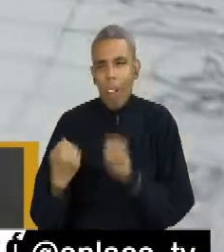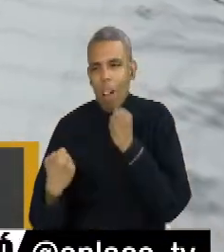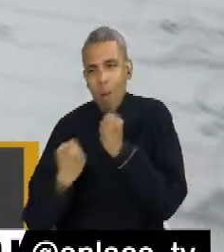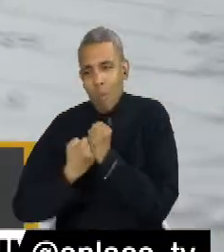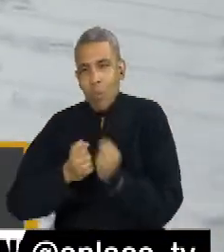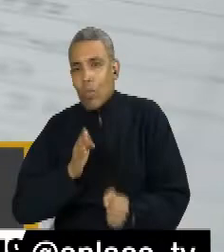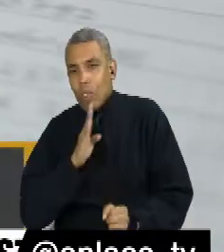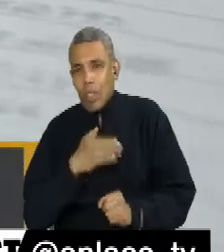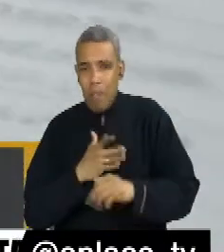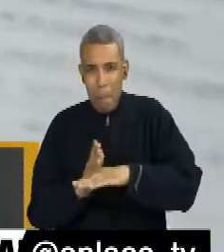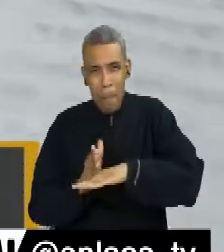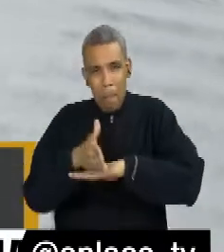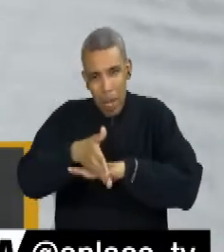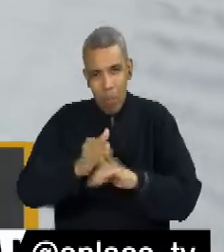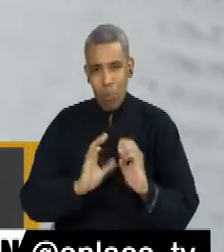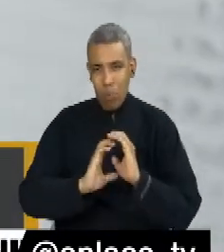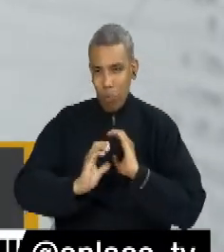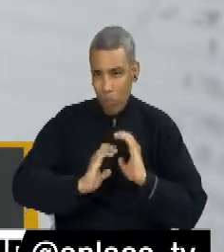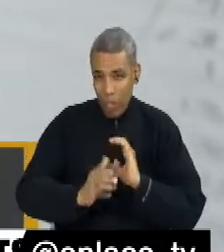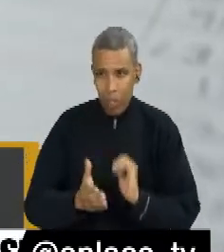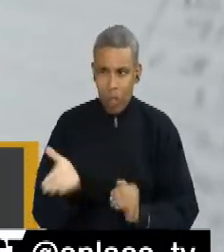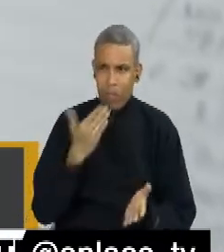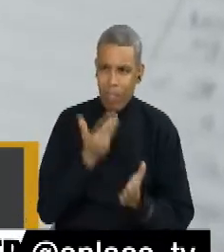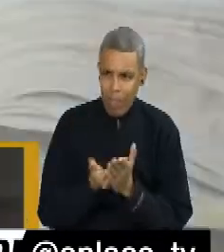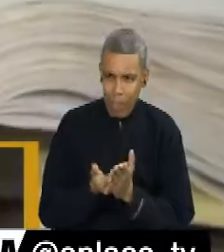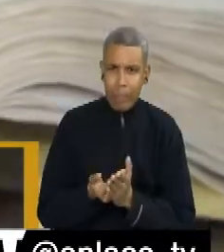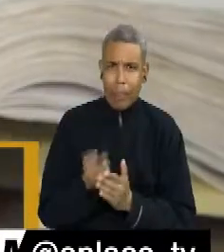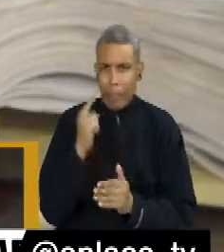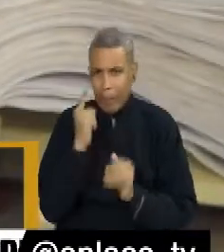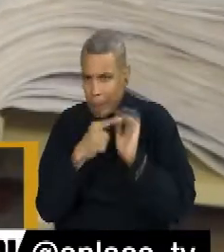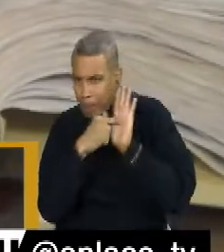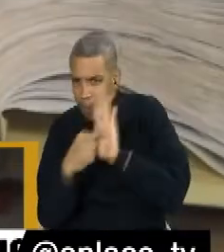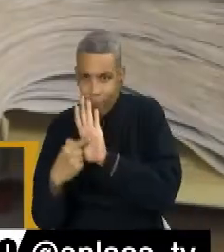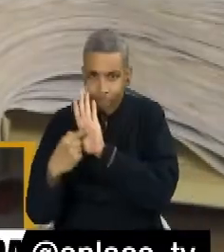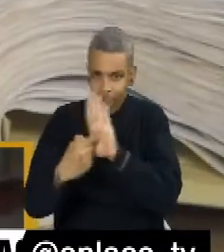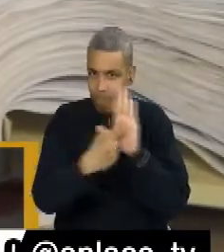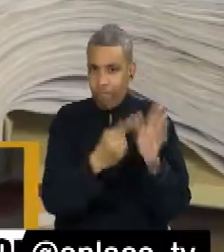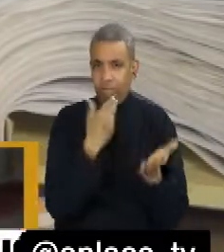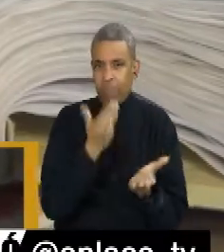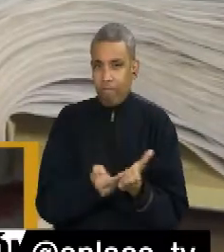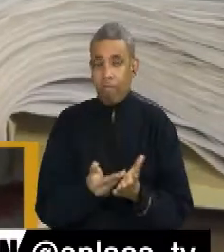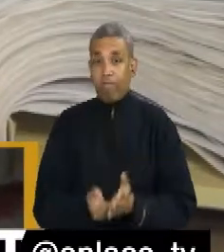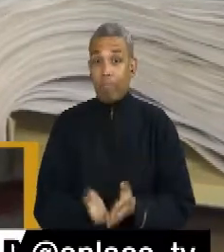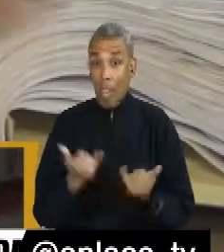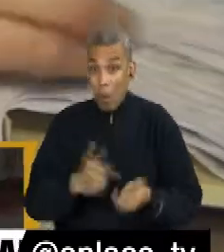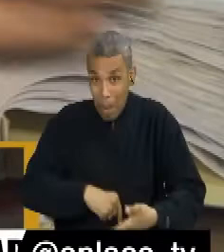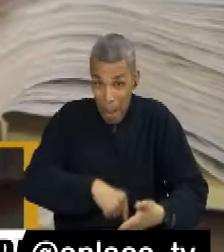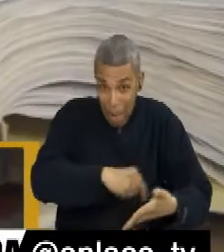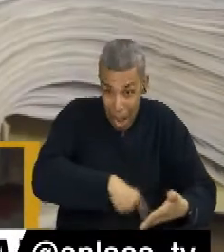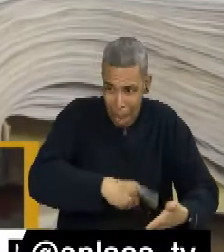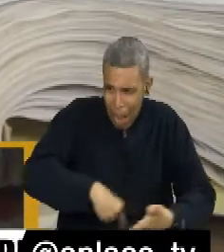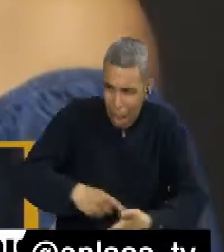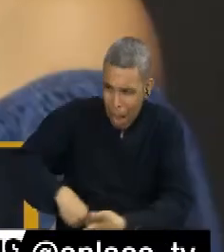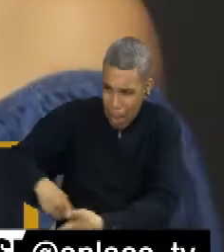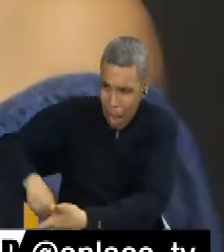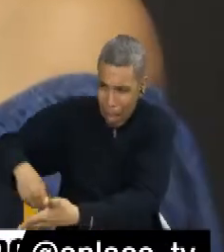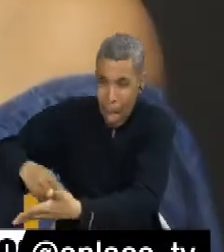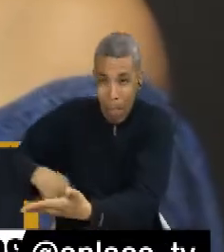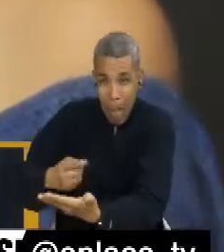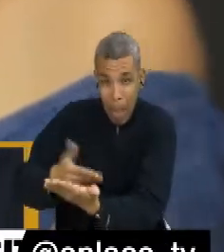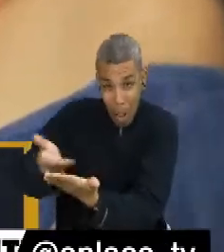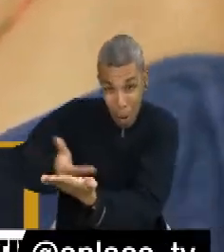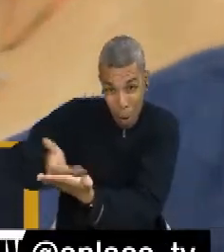un amplio despliegue a nuestro propósito. Hoy, ante la registradora, estamos presentando esas